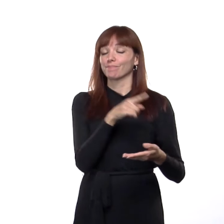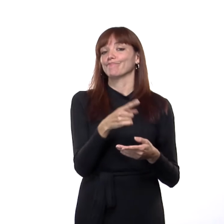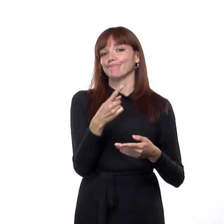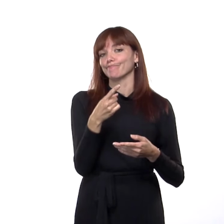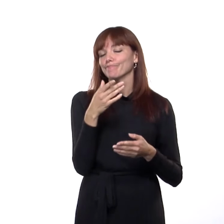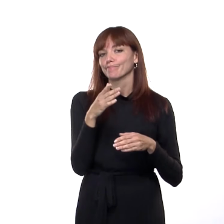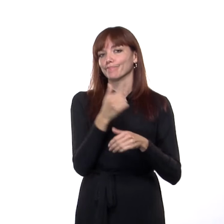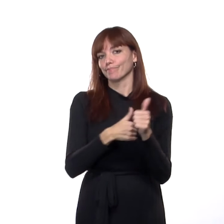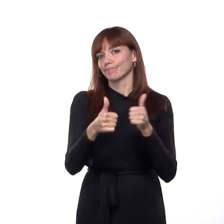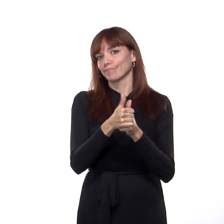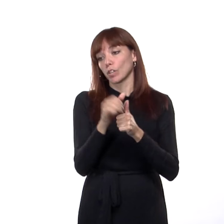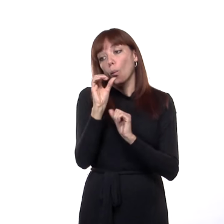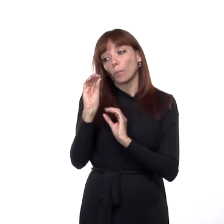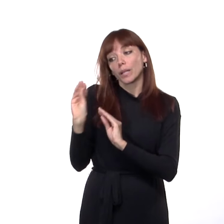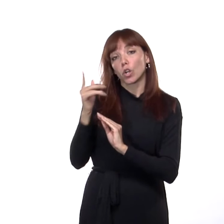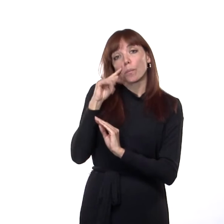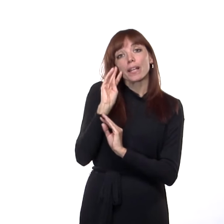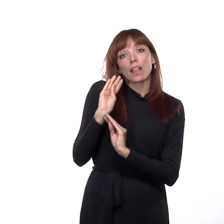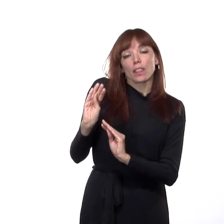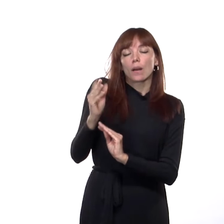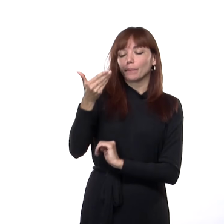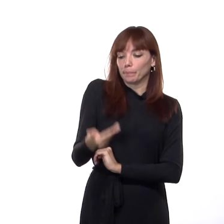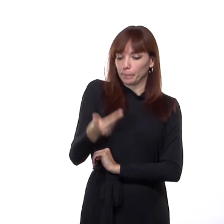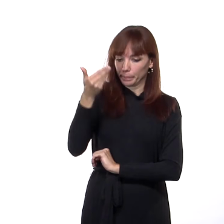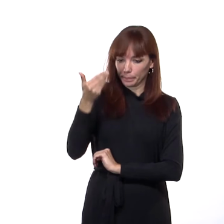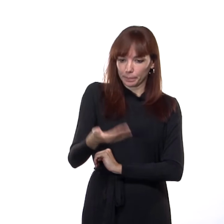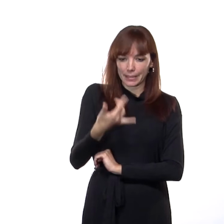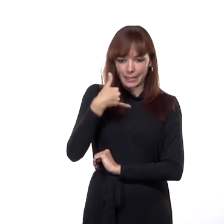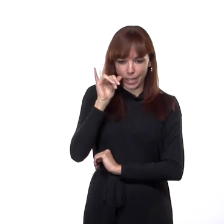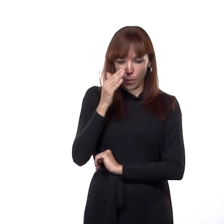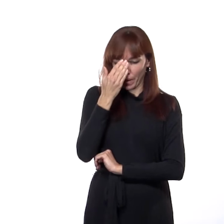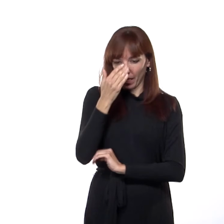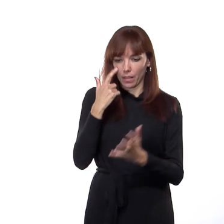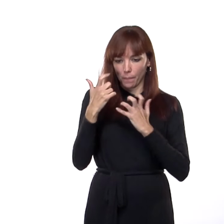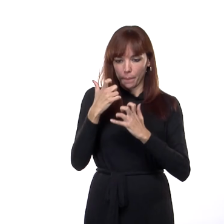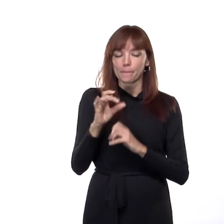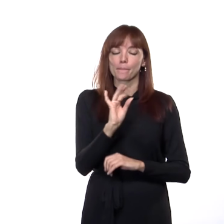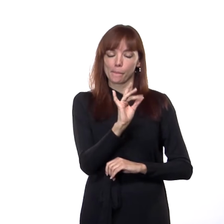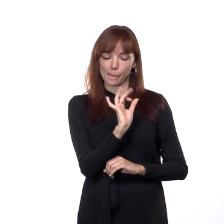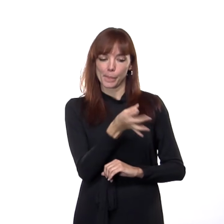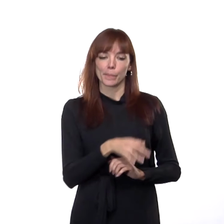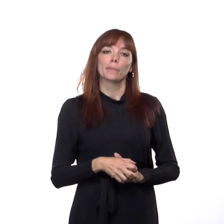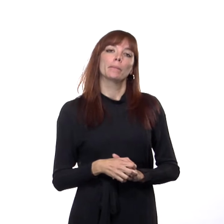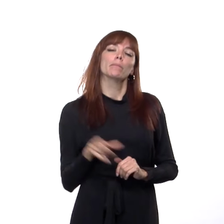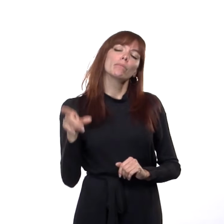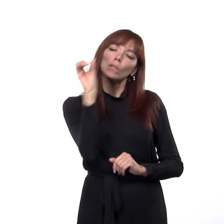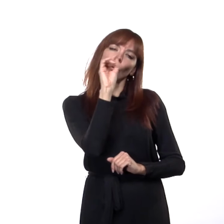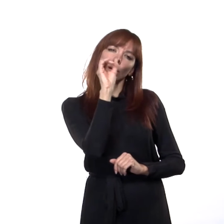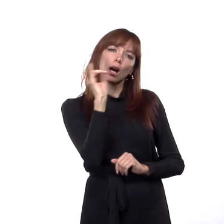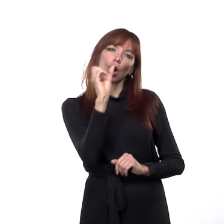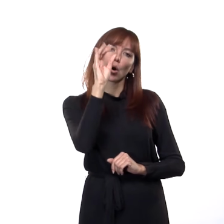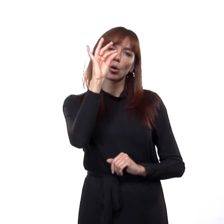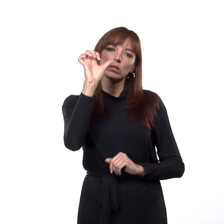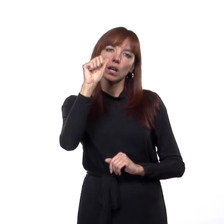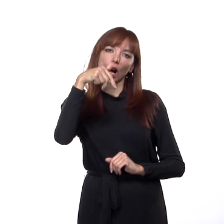en función de tu opinión y en tu experiencia fundamental los riesgos principales y qué opinas sobre esto josé antonio